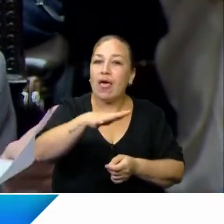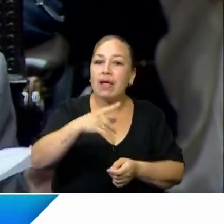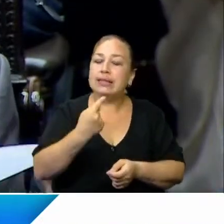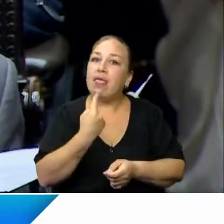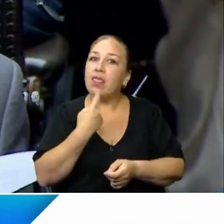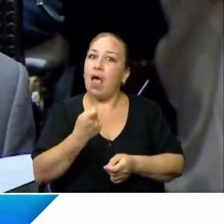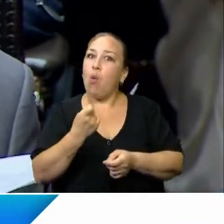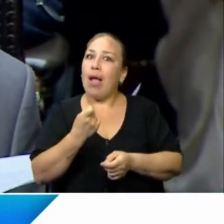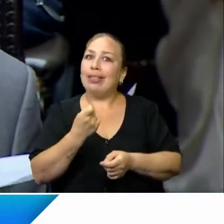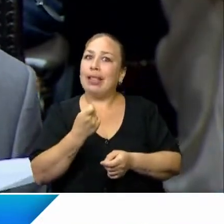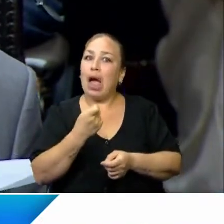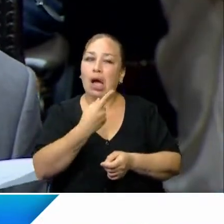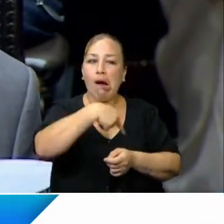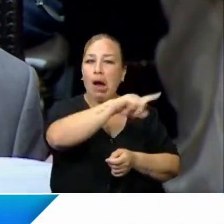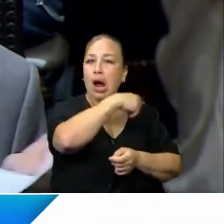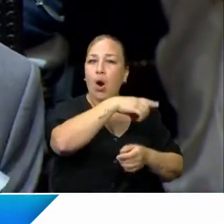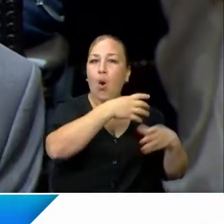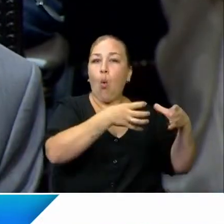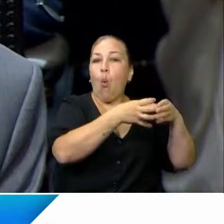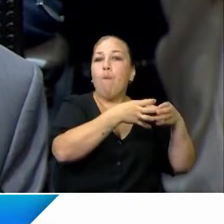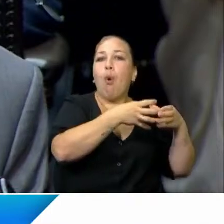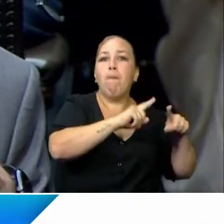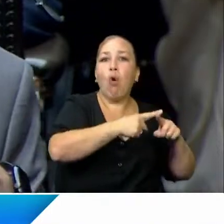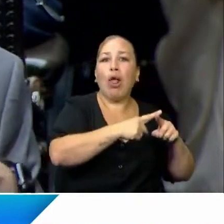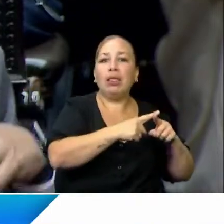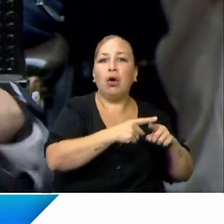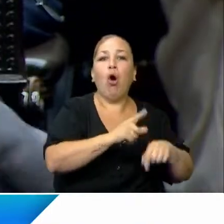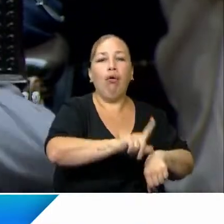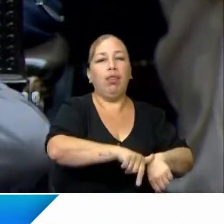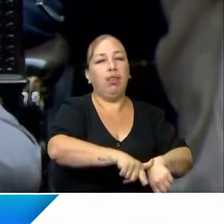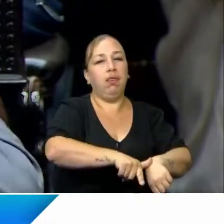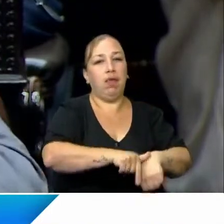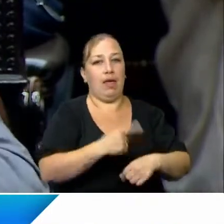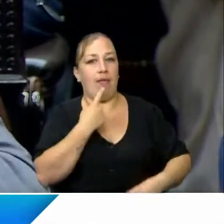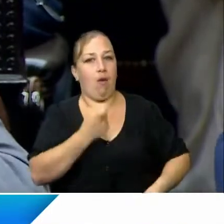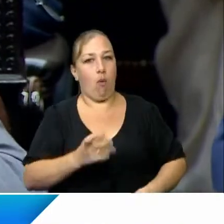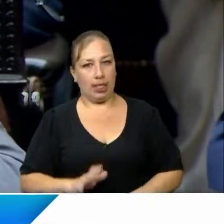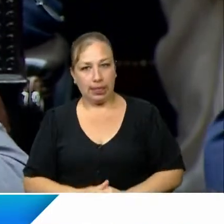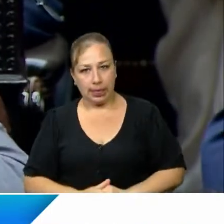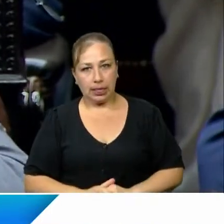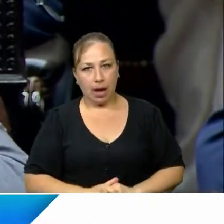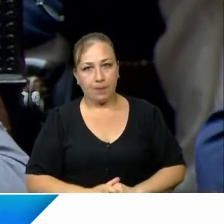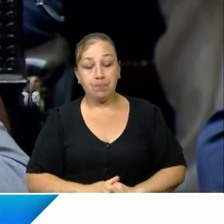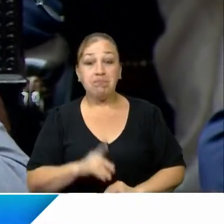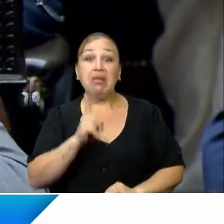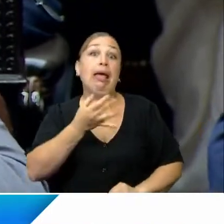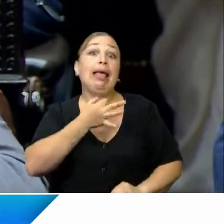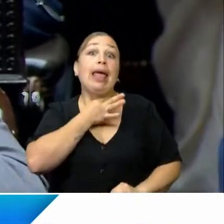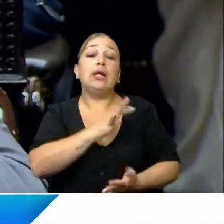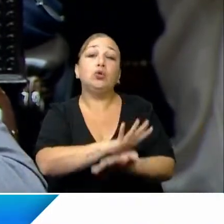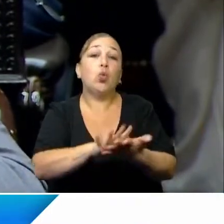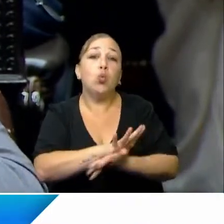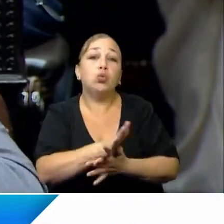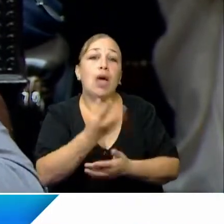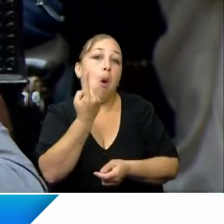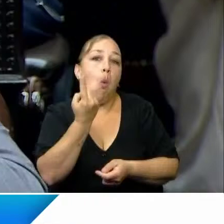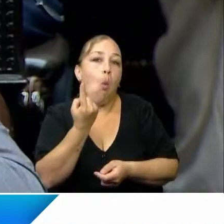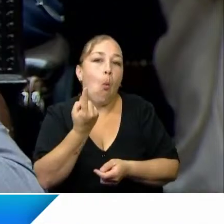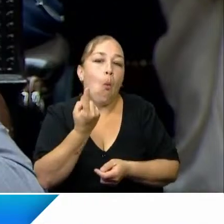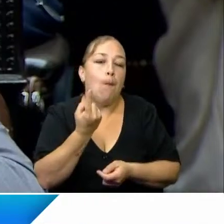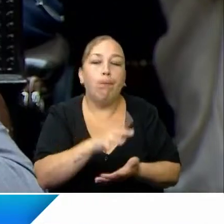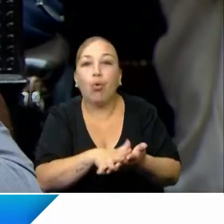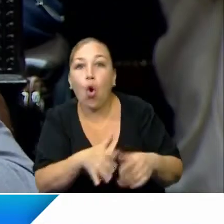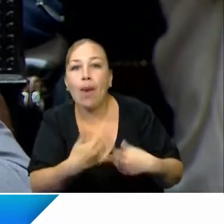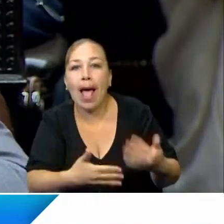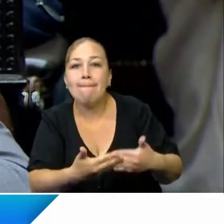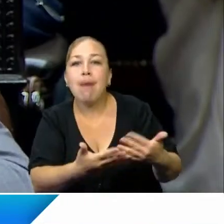veces la clase política lleva más tiempo darse cuenta. Se quería solucionar un problema que era la